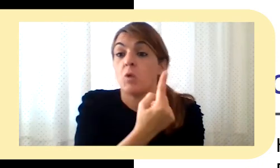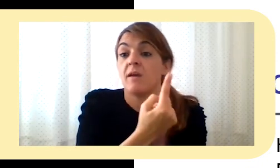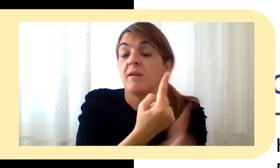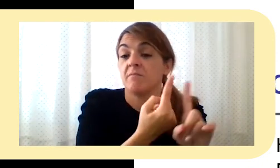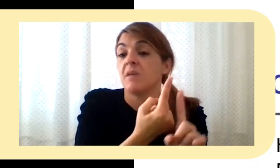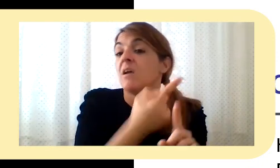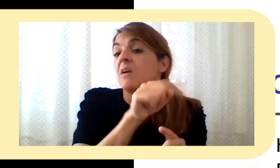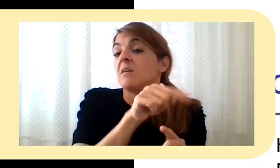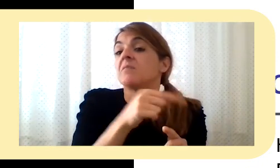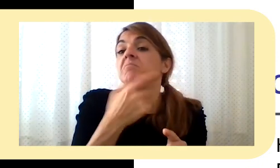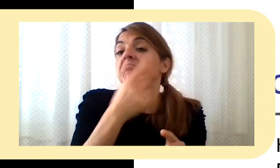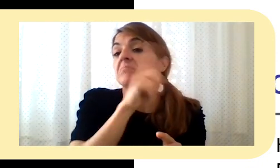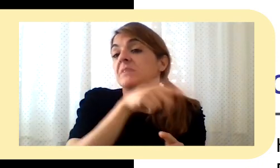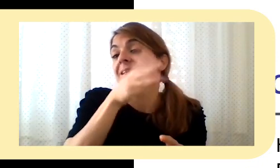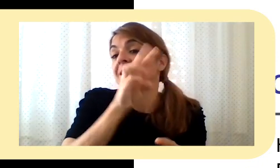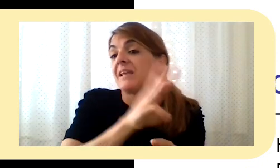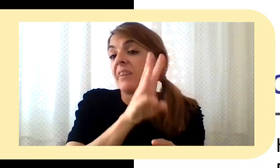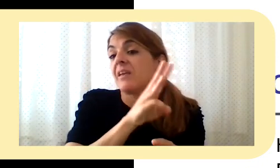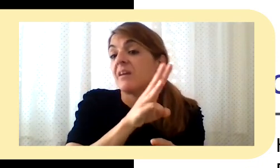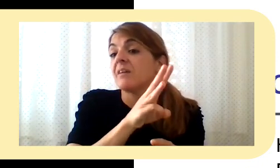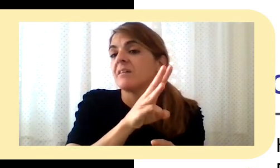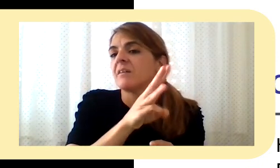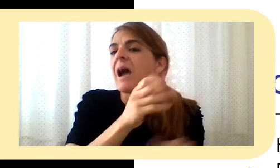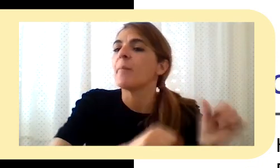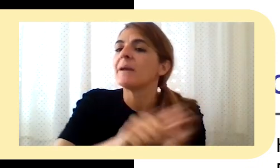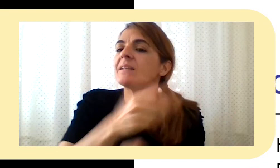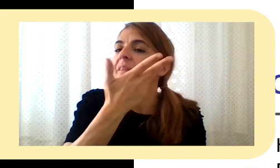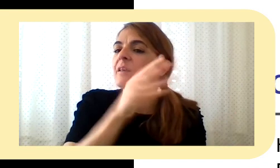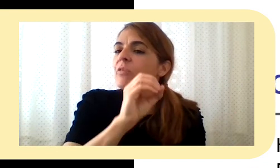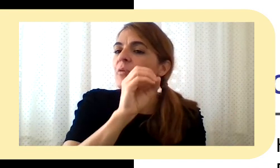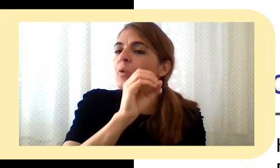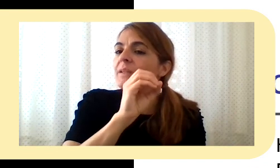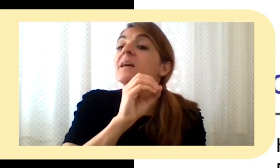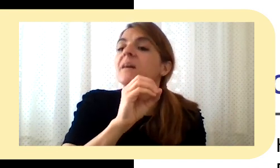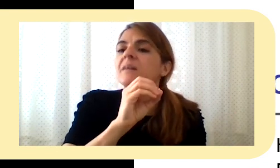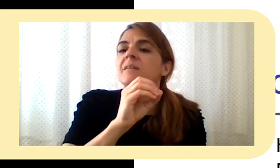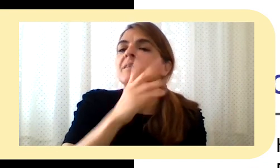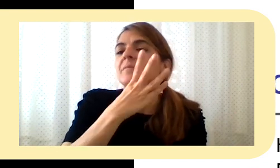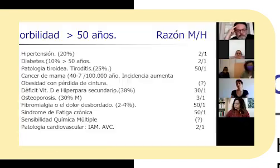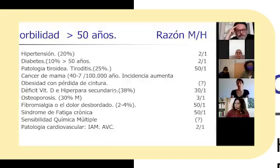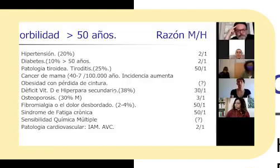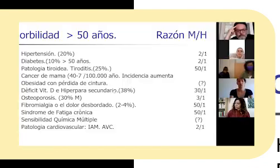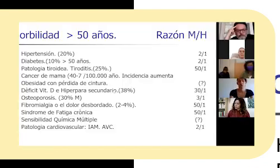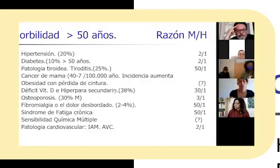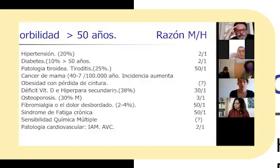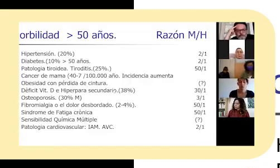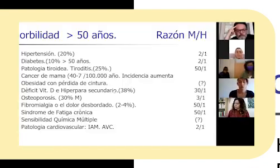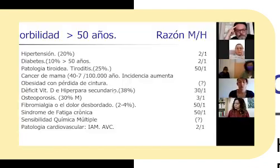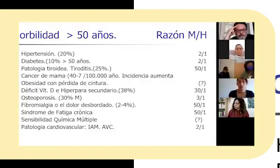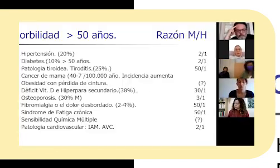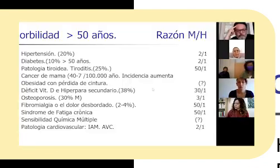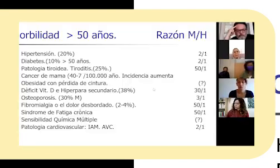puede tener a partir de los 50 un déficit de vitamina D que produce un hiperparatiroidismo secundario, del cual tampoco